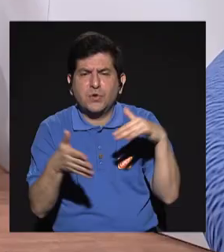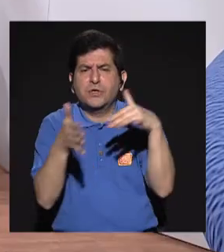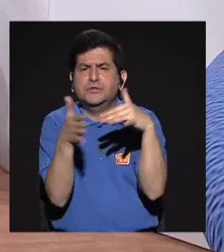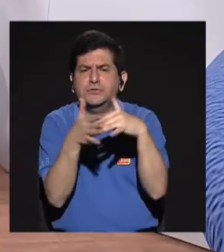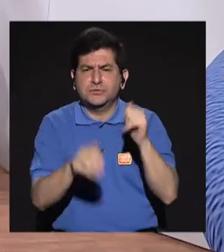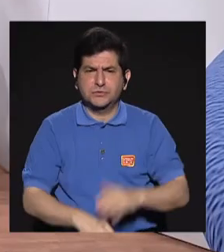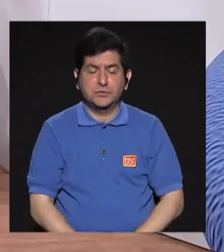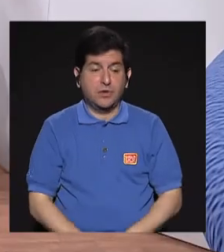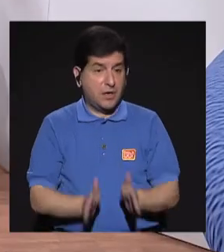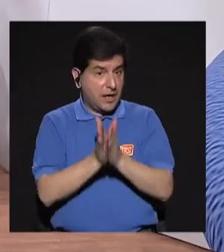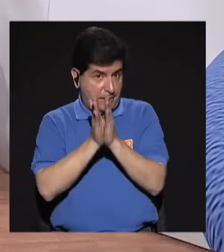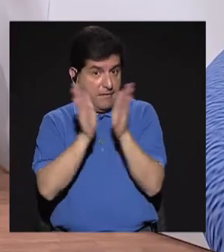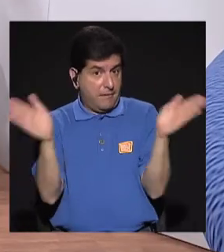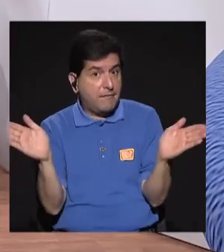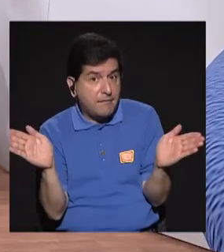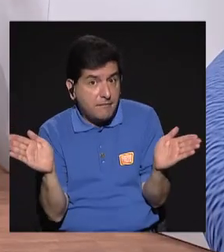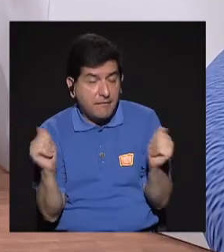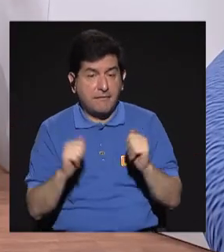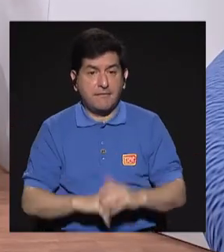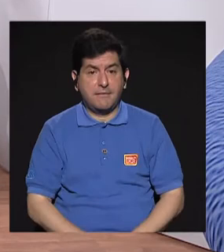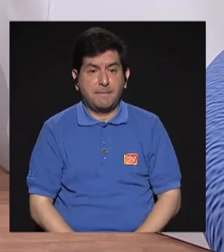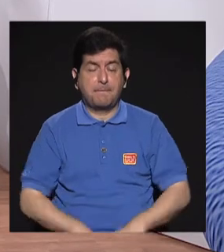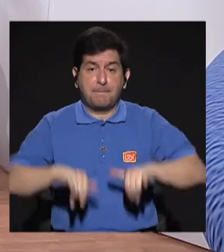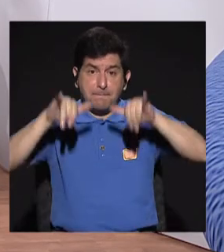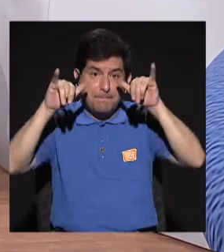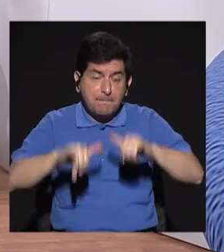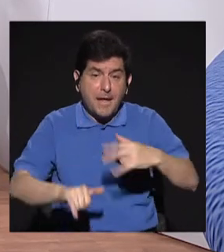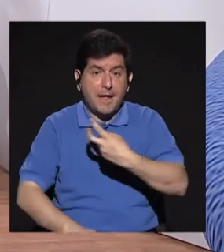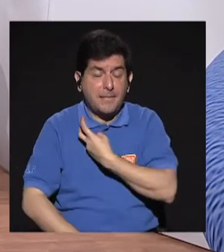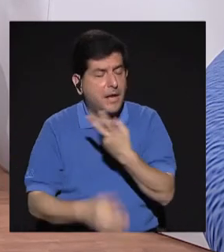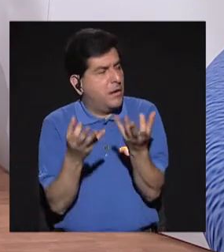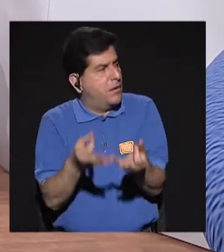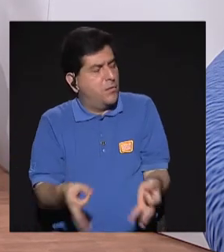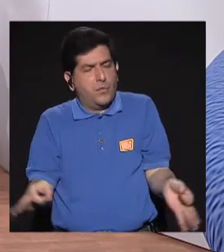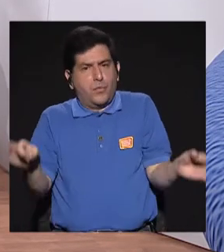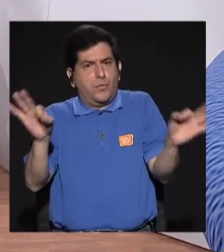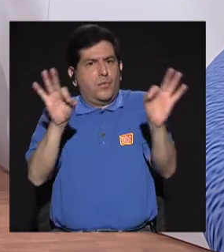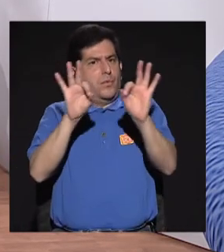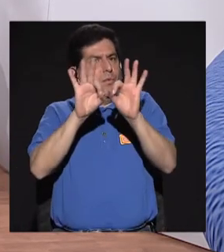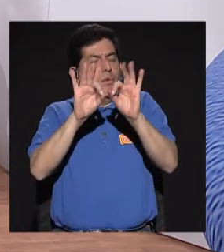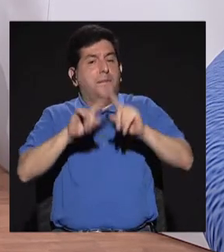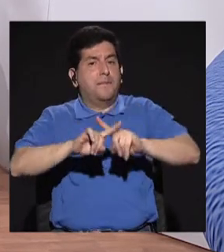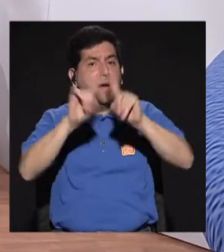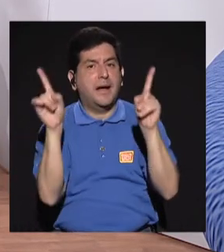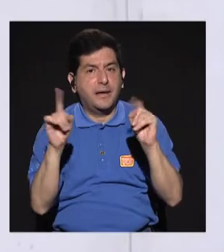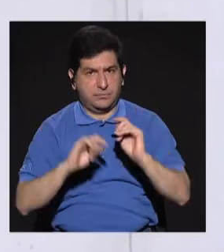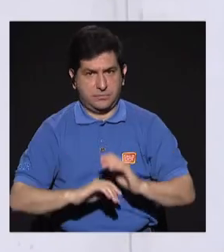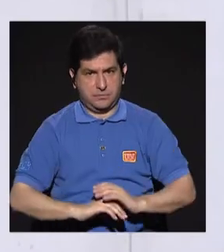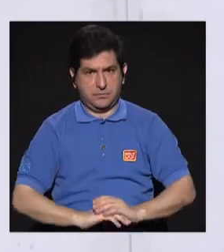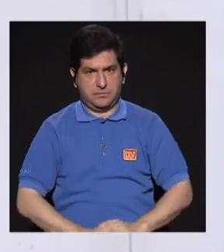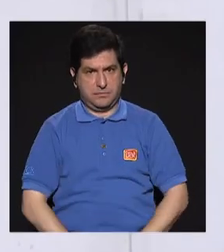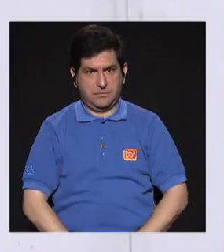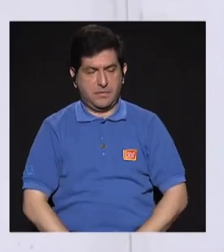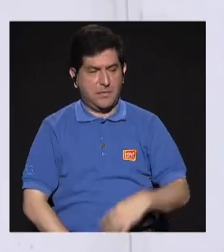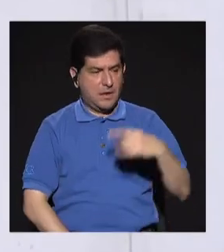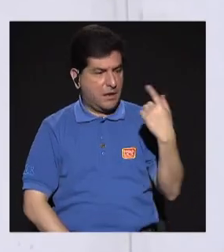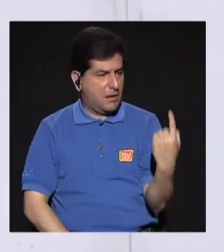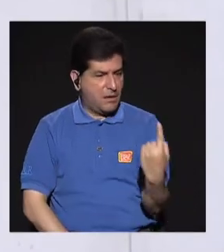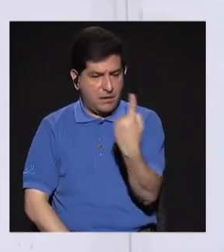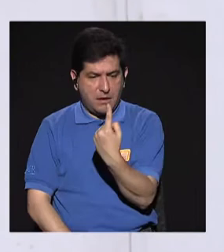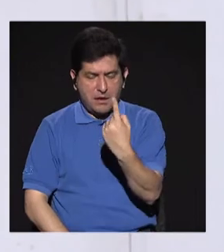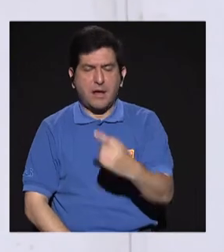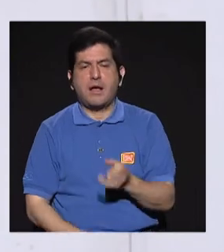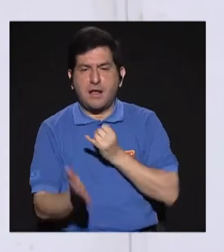estudios bueno en general la conservación es fundamental sin embargo para